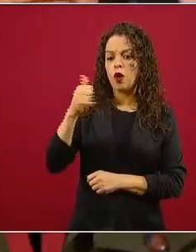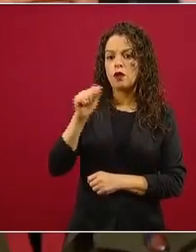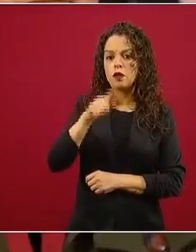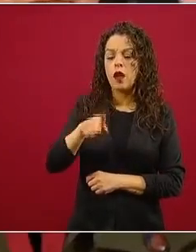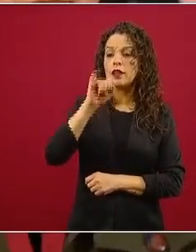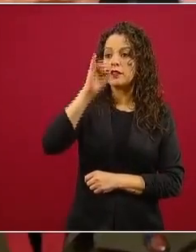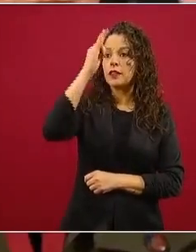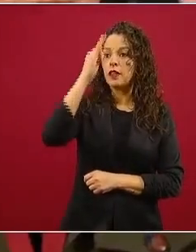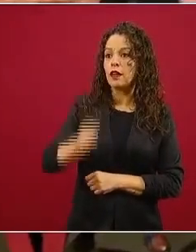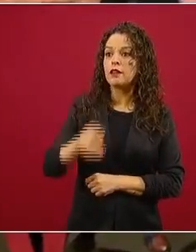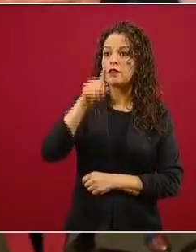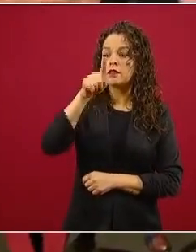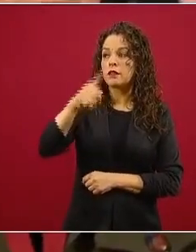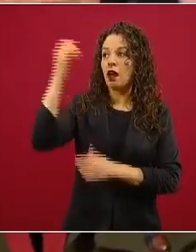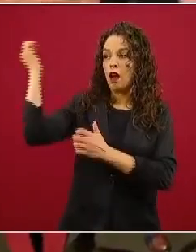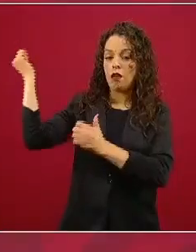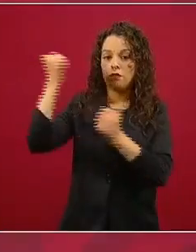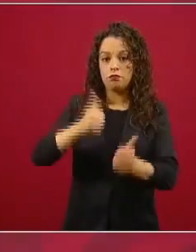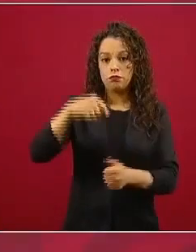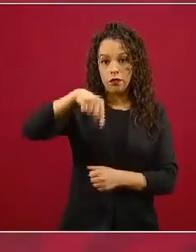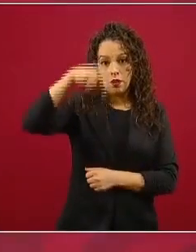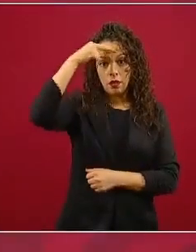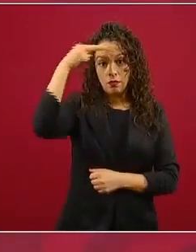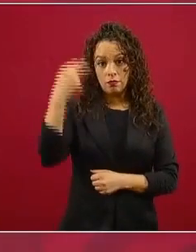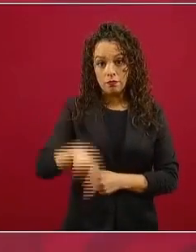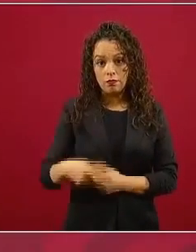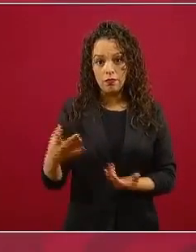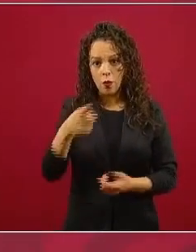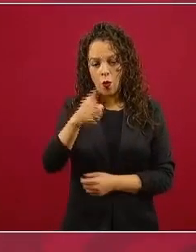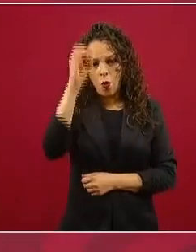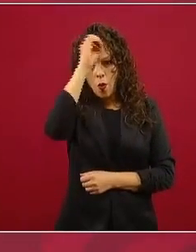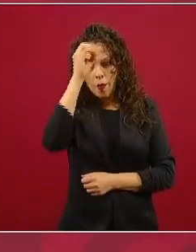extraditado. Pues eso también va a ayudar mucho,